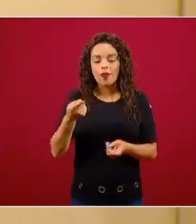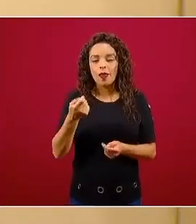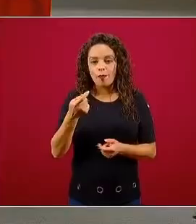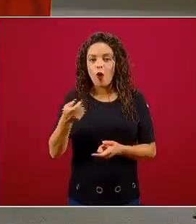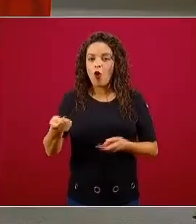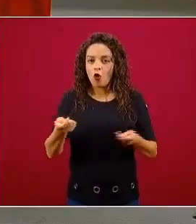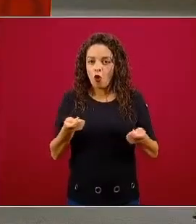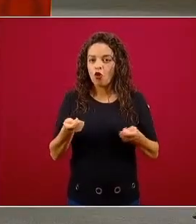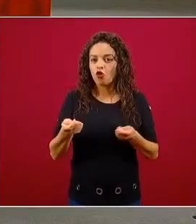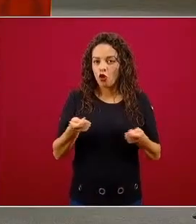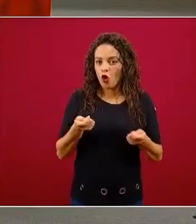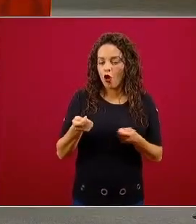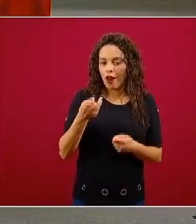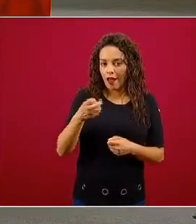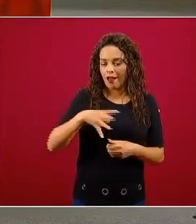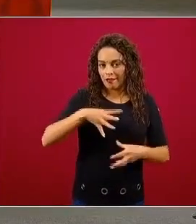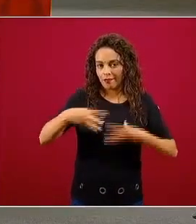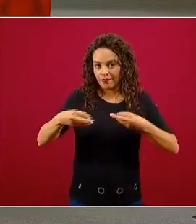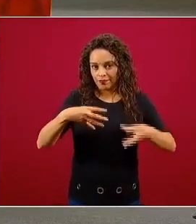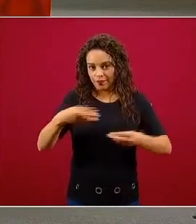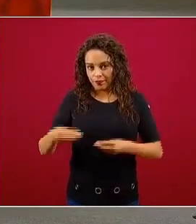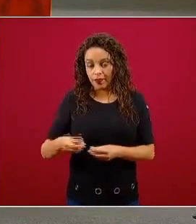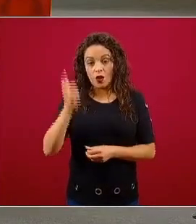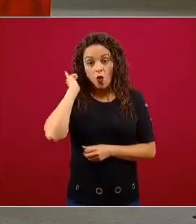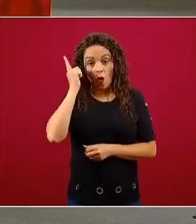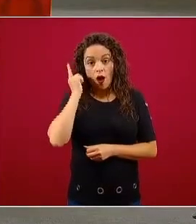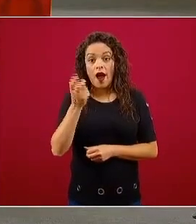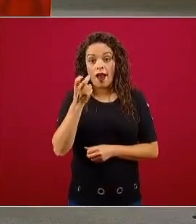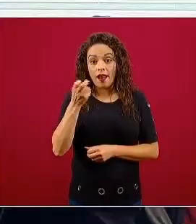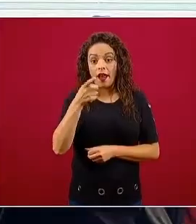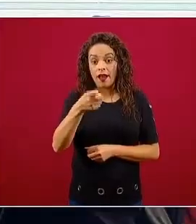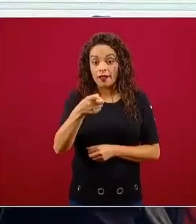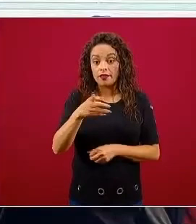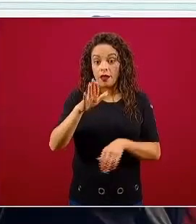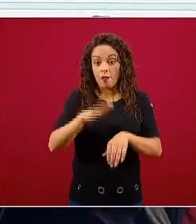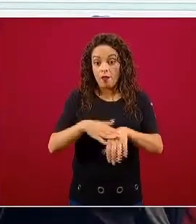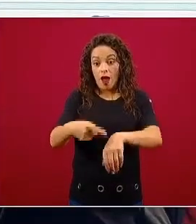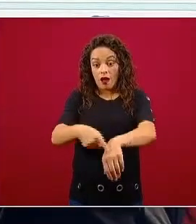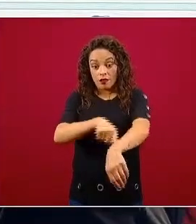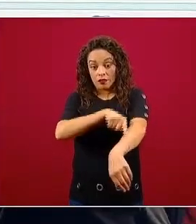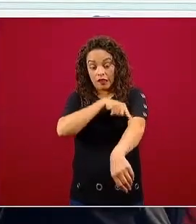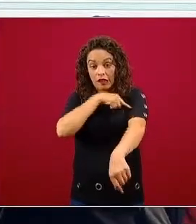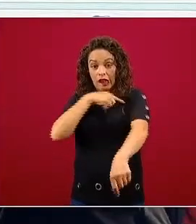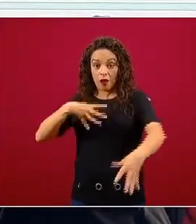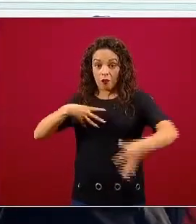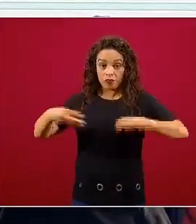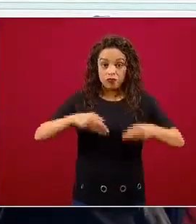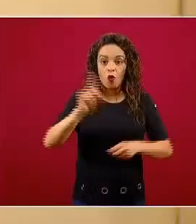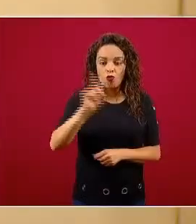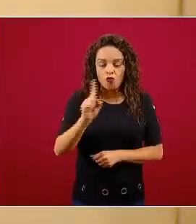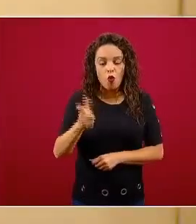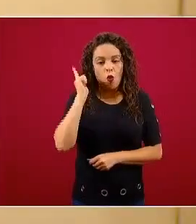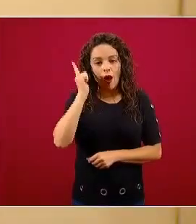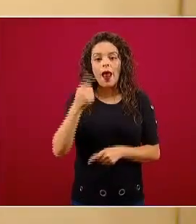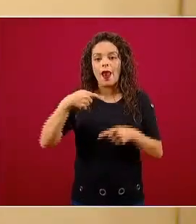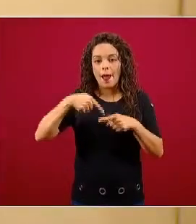esto no sea una meseta que se prolongue con transmisión de casos, sino que más bien empiece a tener una